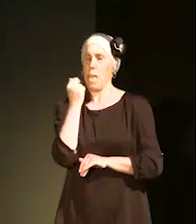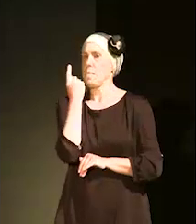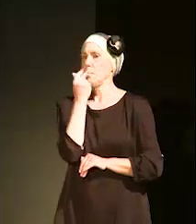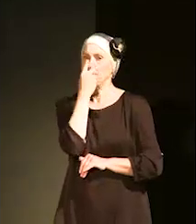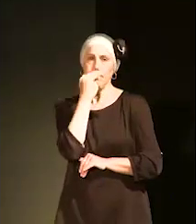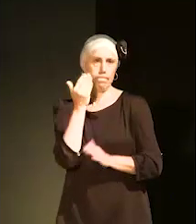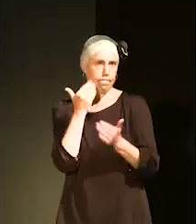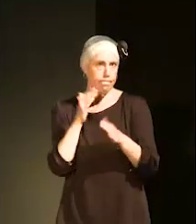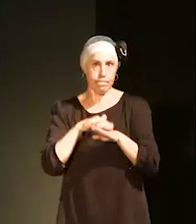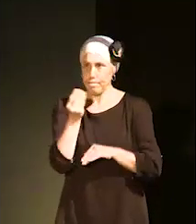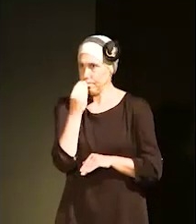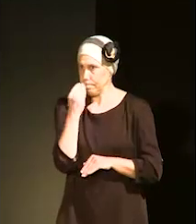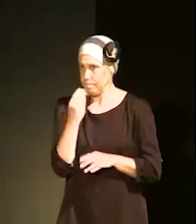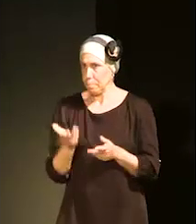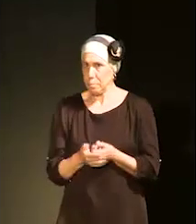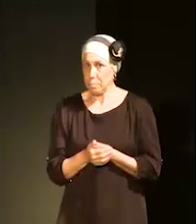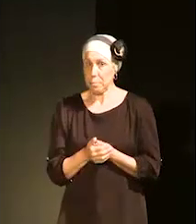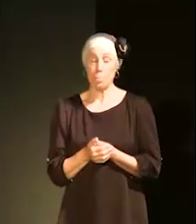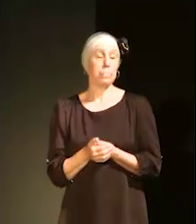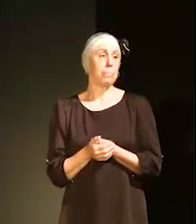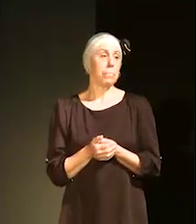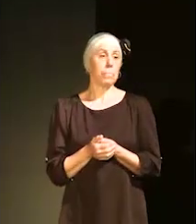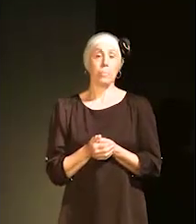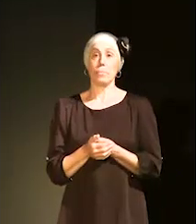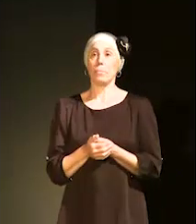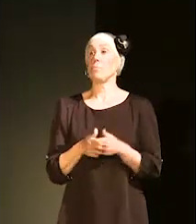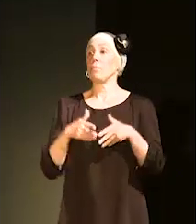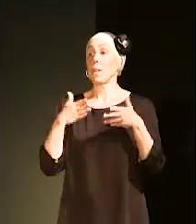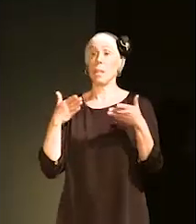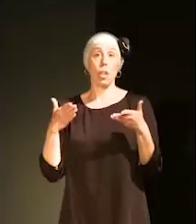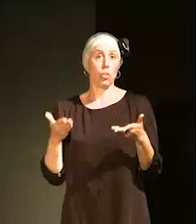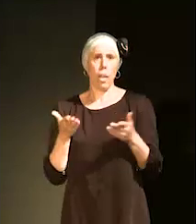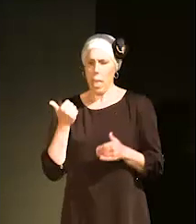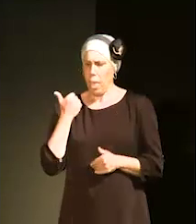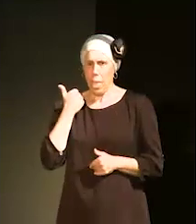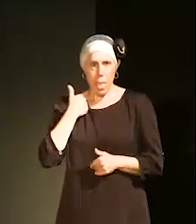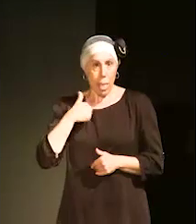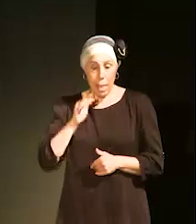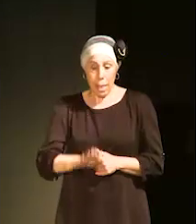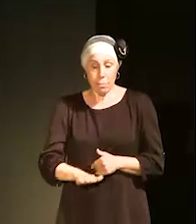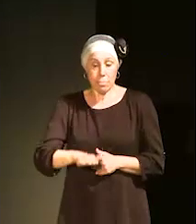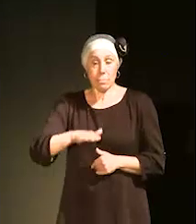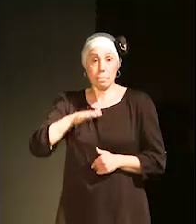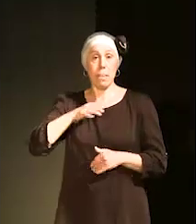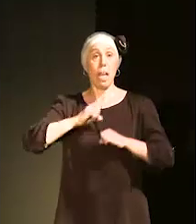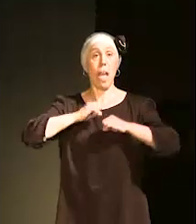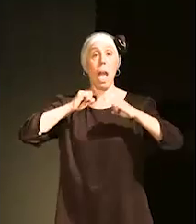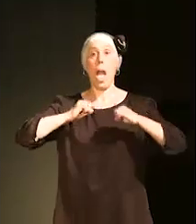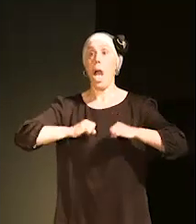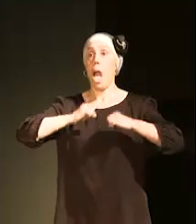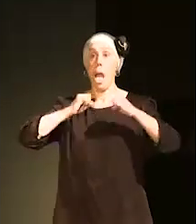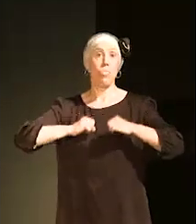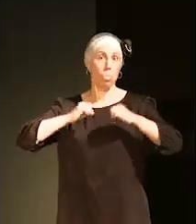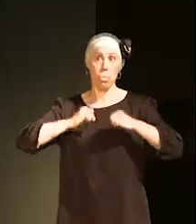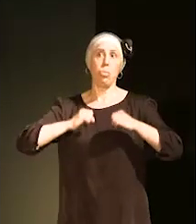alimentos de manera que llegar a la edad adulta es una posibilidad incierta